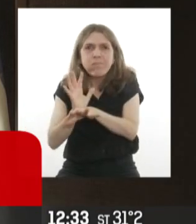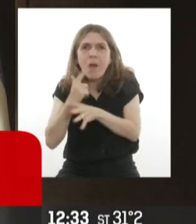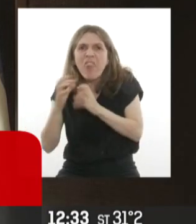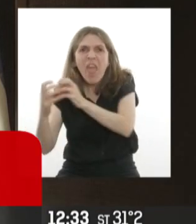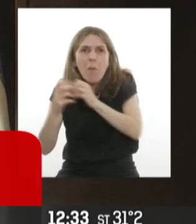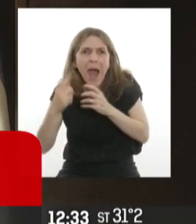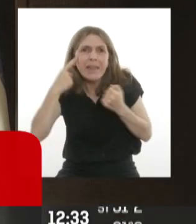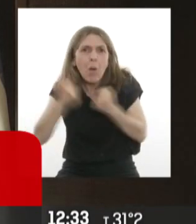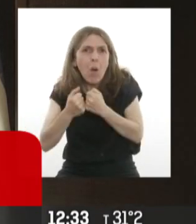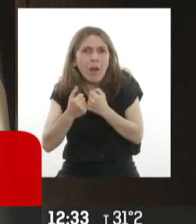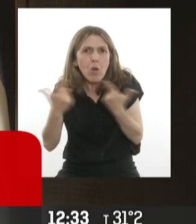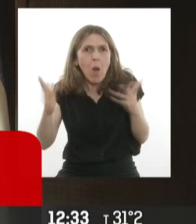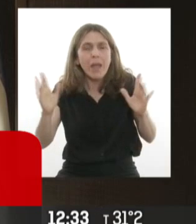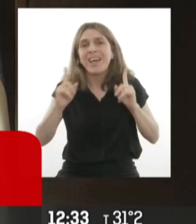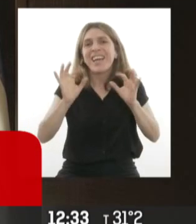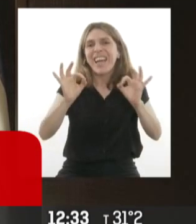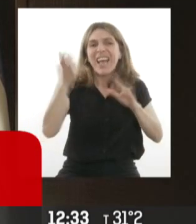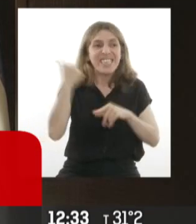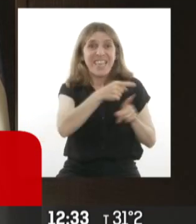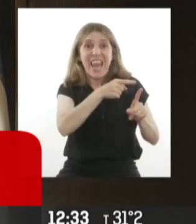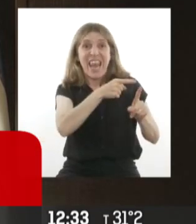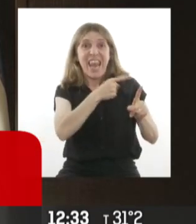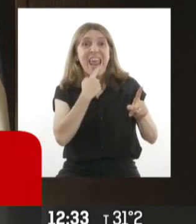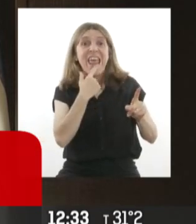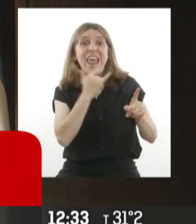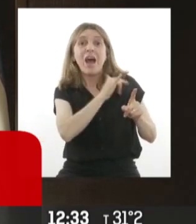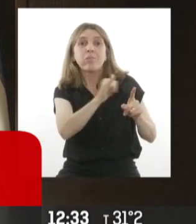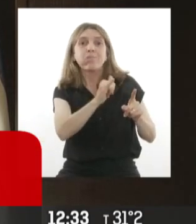Recién el rector nombraba a Perón, y allá dice mención yo.